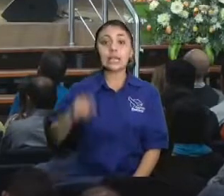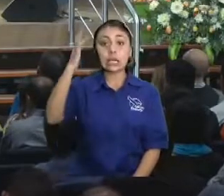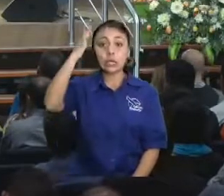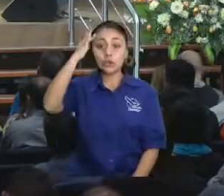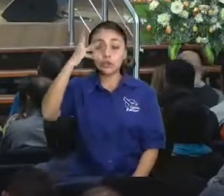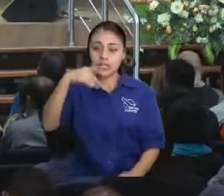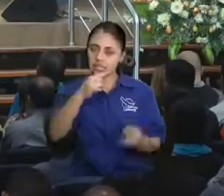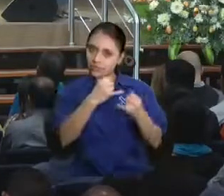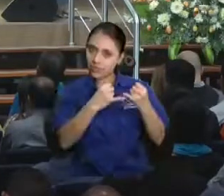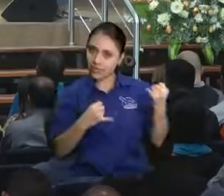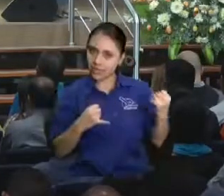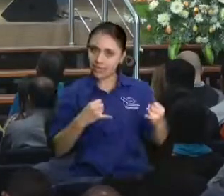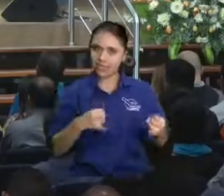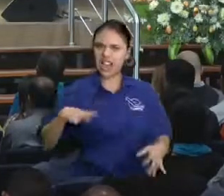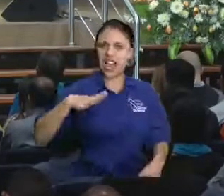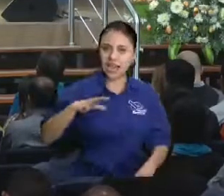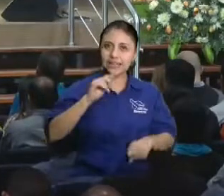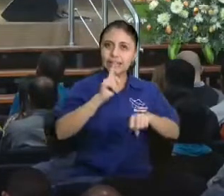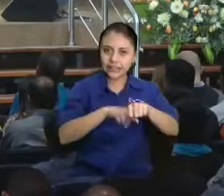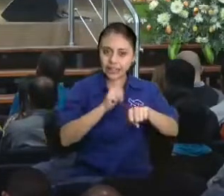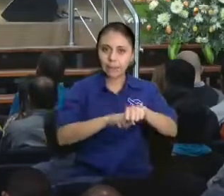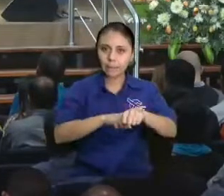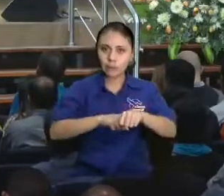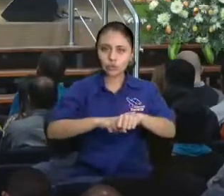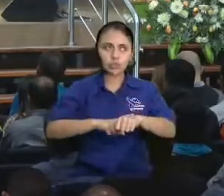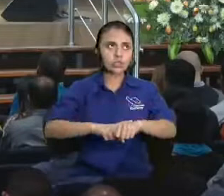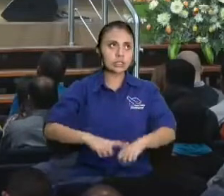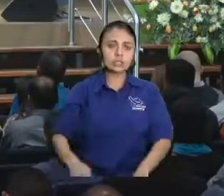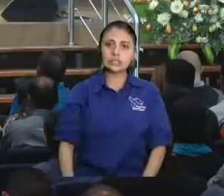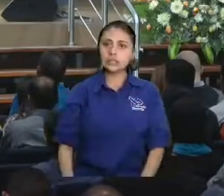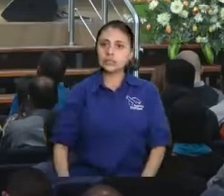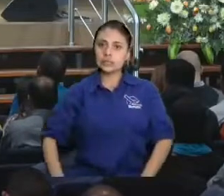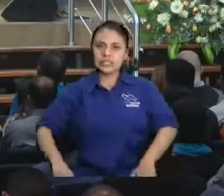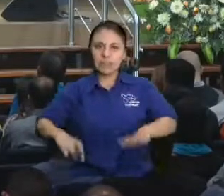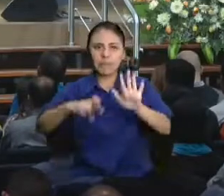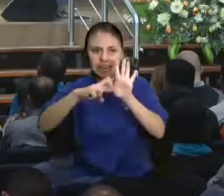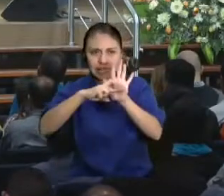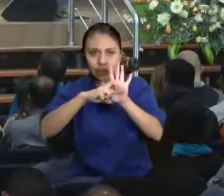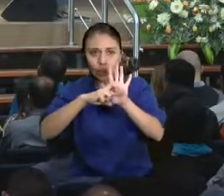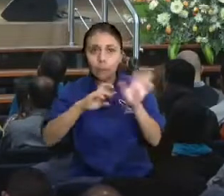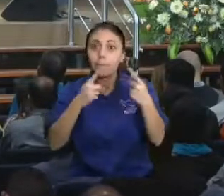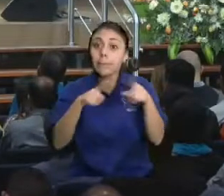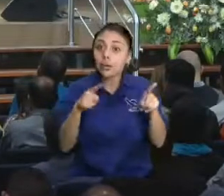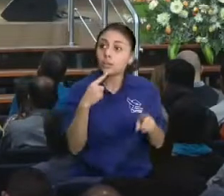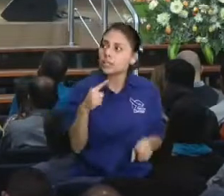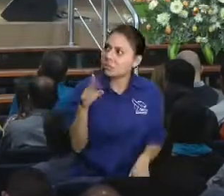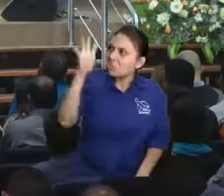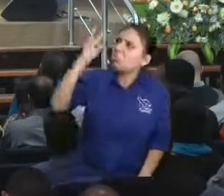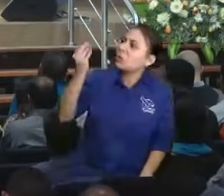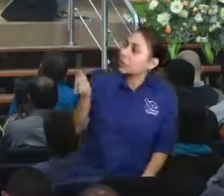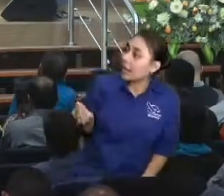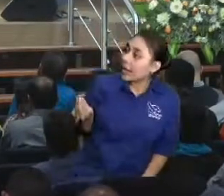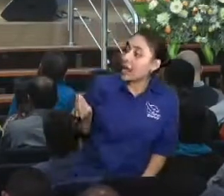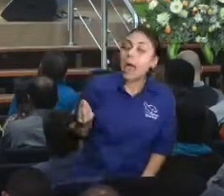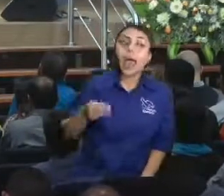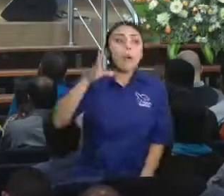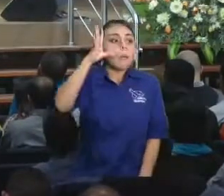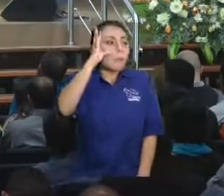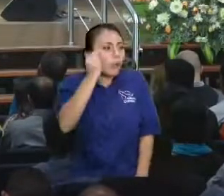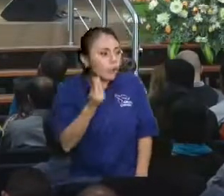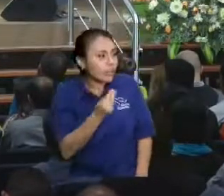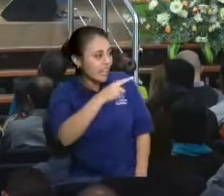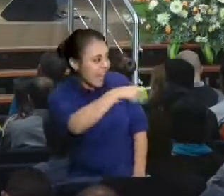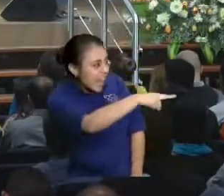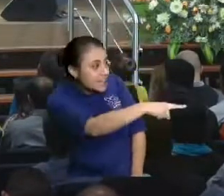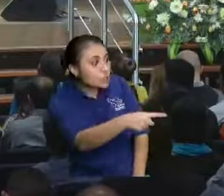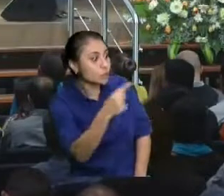días los tiempos van a ser muy peligrosos. Pero le dice, ¿por qué? Porque los hombres